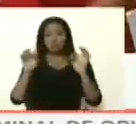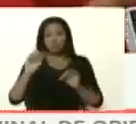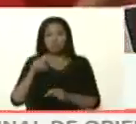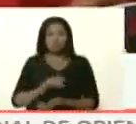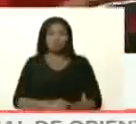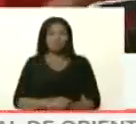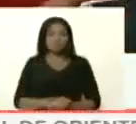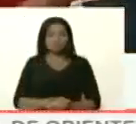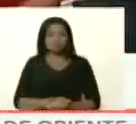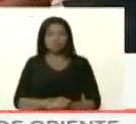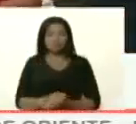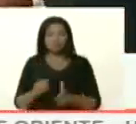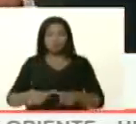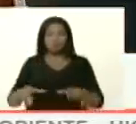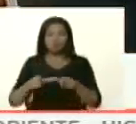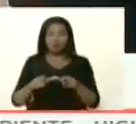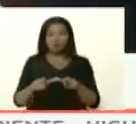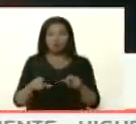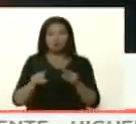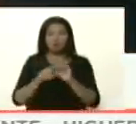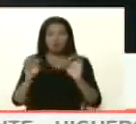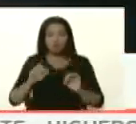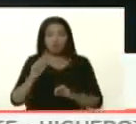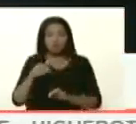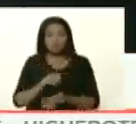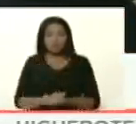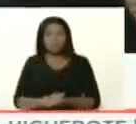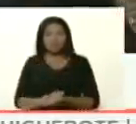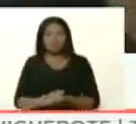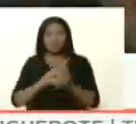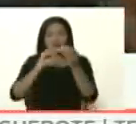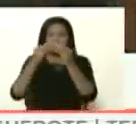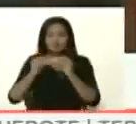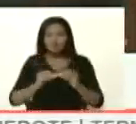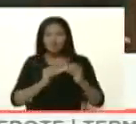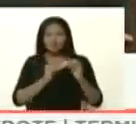las partes, en los repuestos,